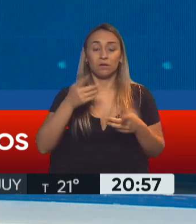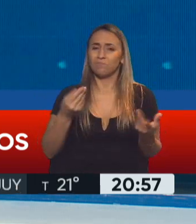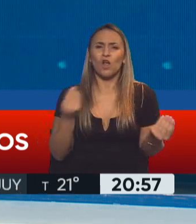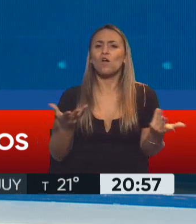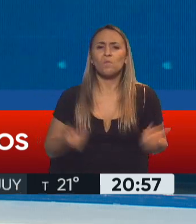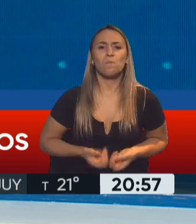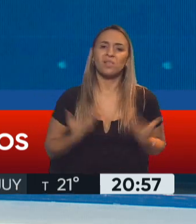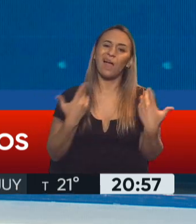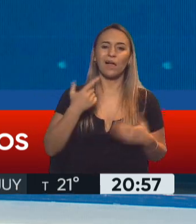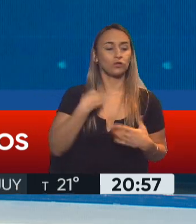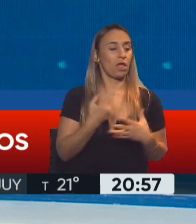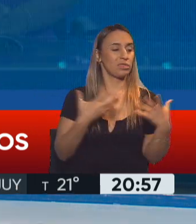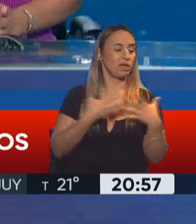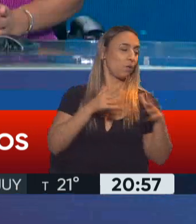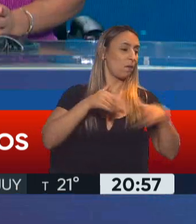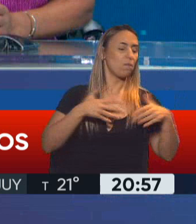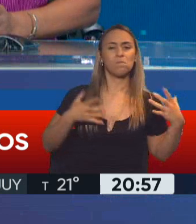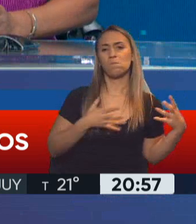tal periodista